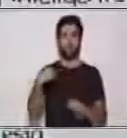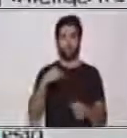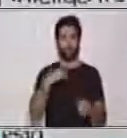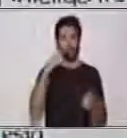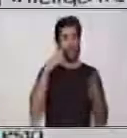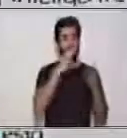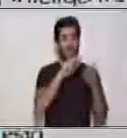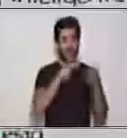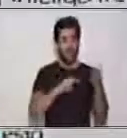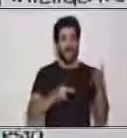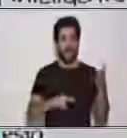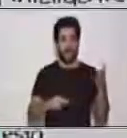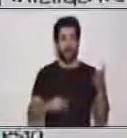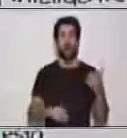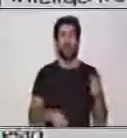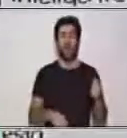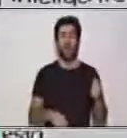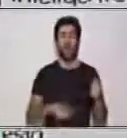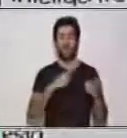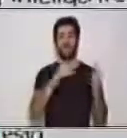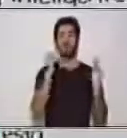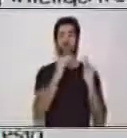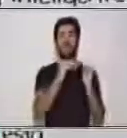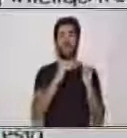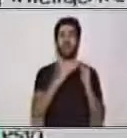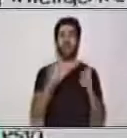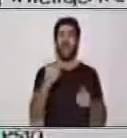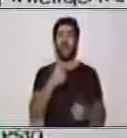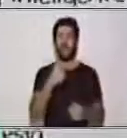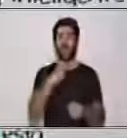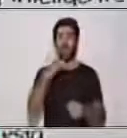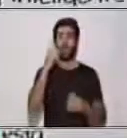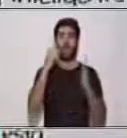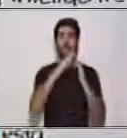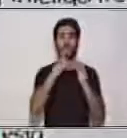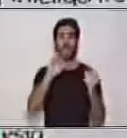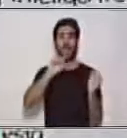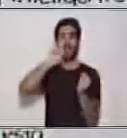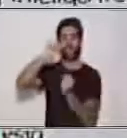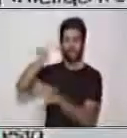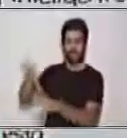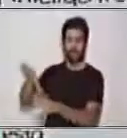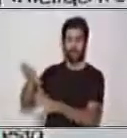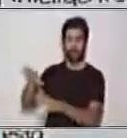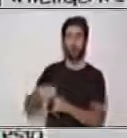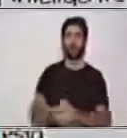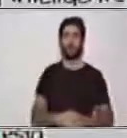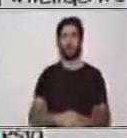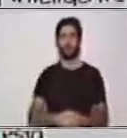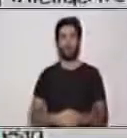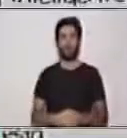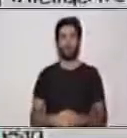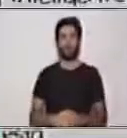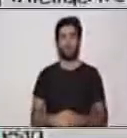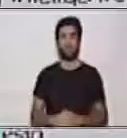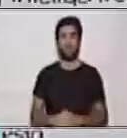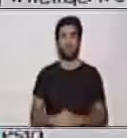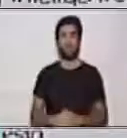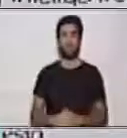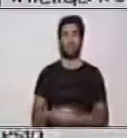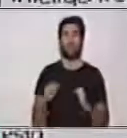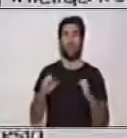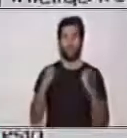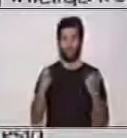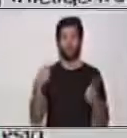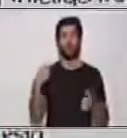bosque había una casa abandonada. La oración ya tiene el sentido que queremos. Entonces,